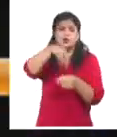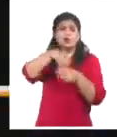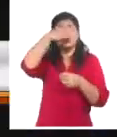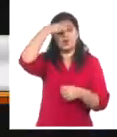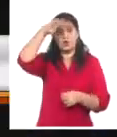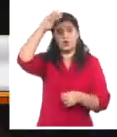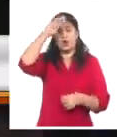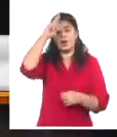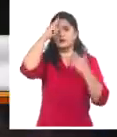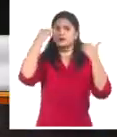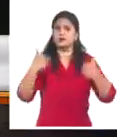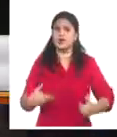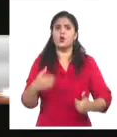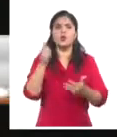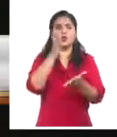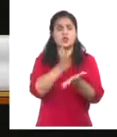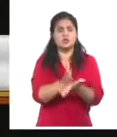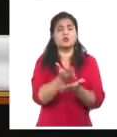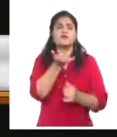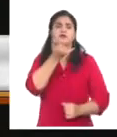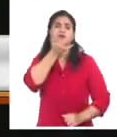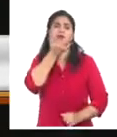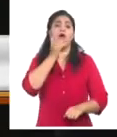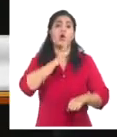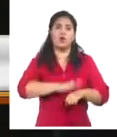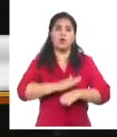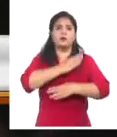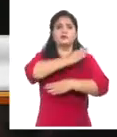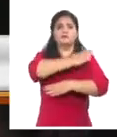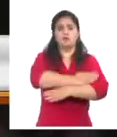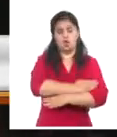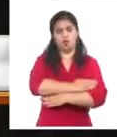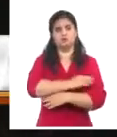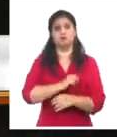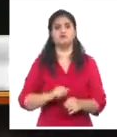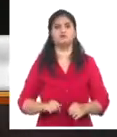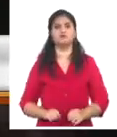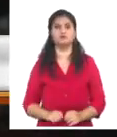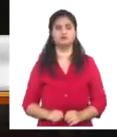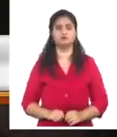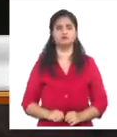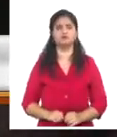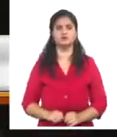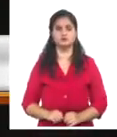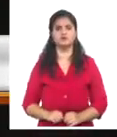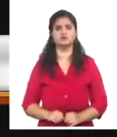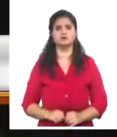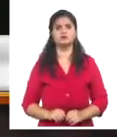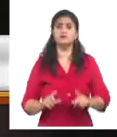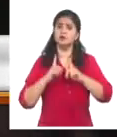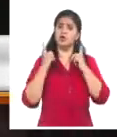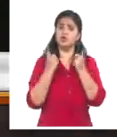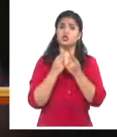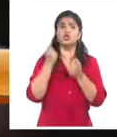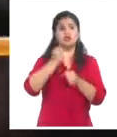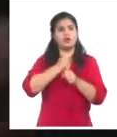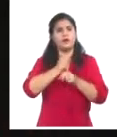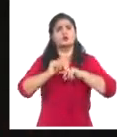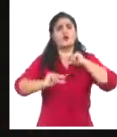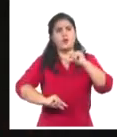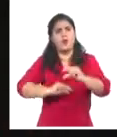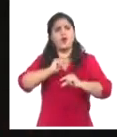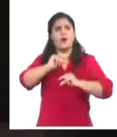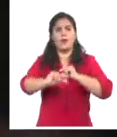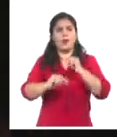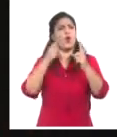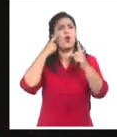de la empresa estatal socialista, estamos impulsando la economía. Esto ha ayudado a eliminar una serie de trabas que ayuda a